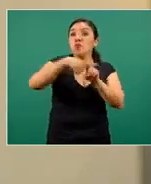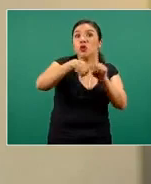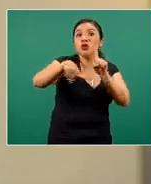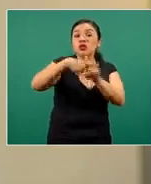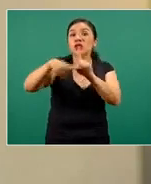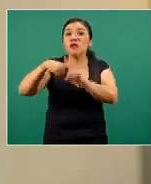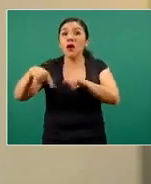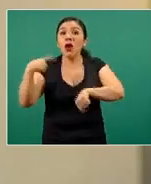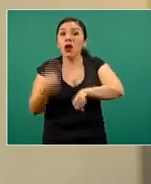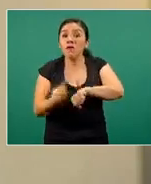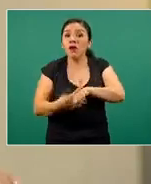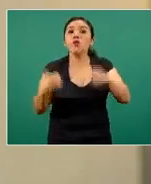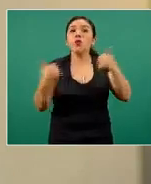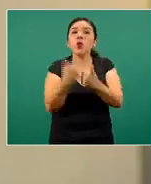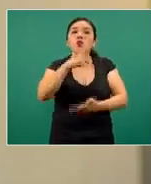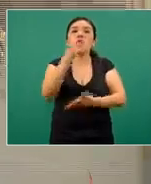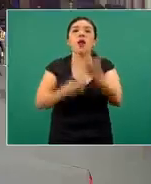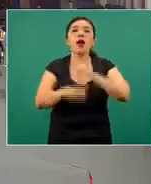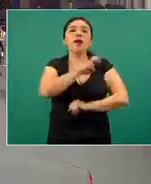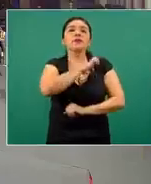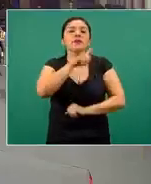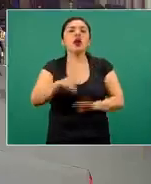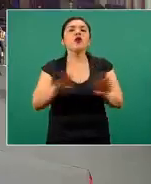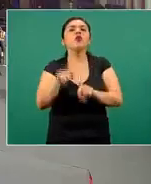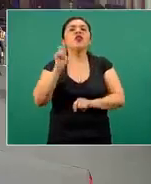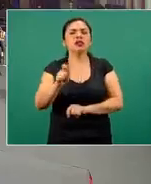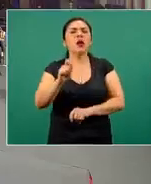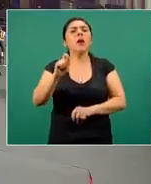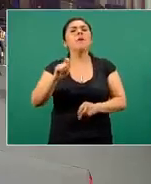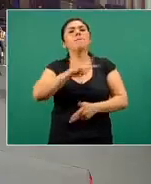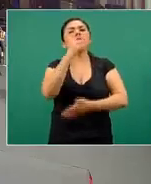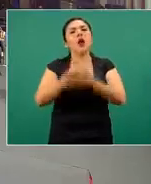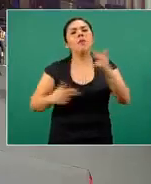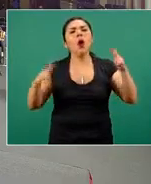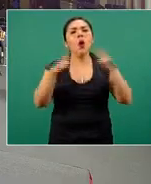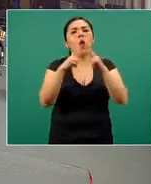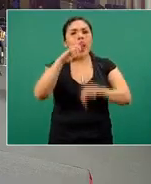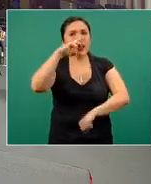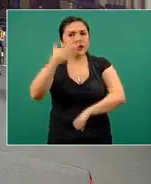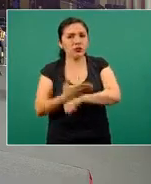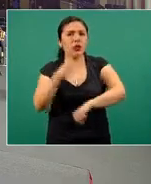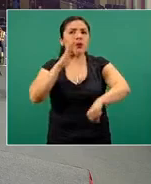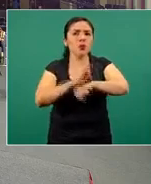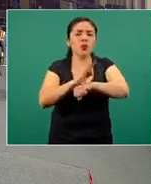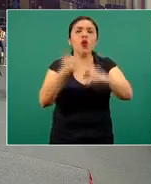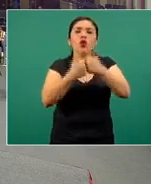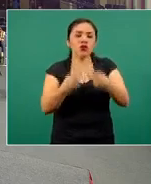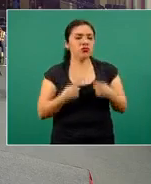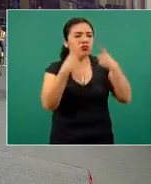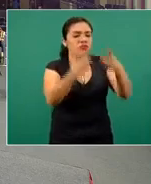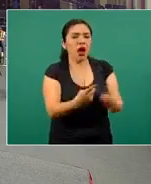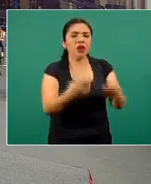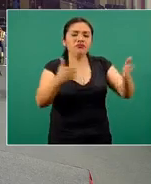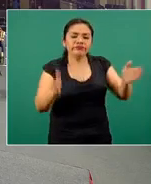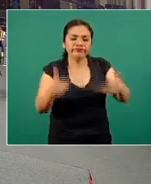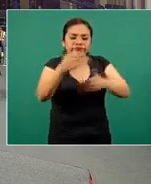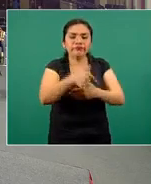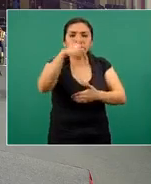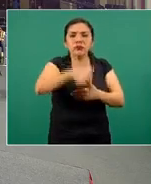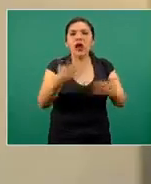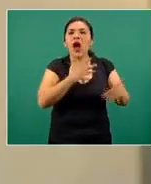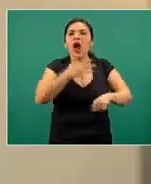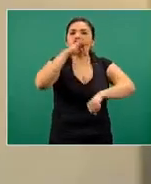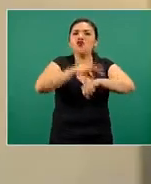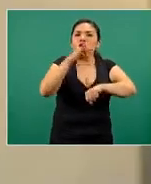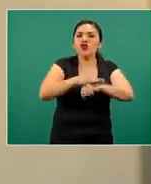con programas especiales como programa de hogares responsables y protegidos, que dotaba de un kit médico, alimentario y monetario